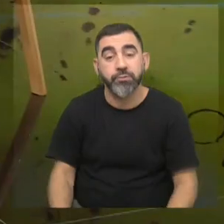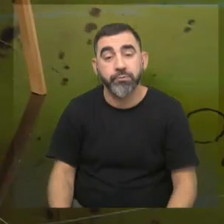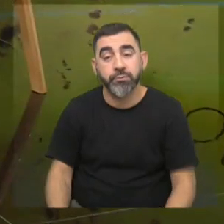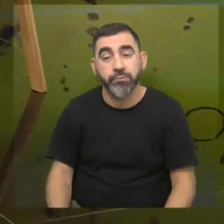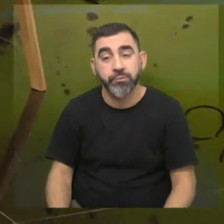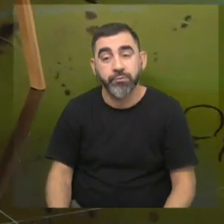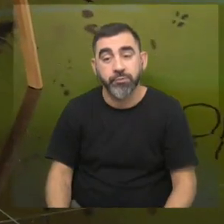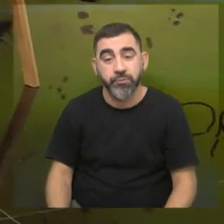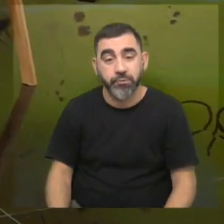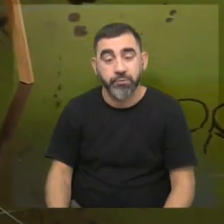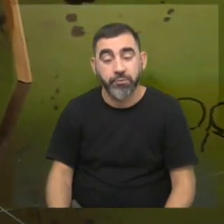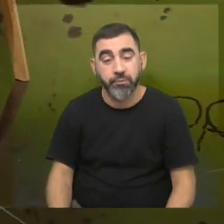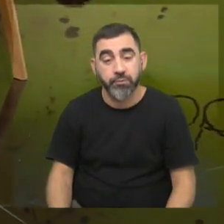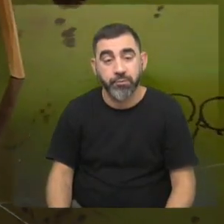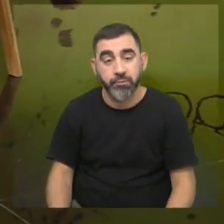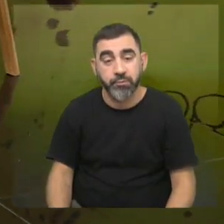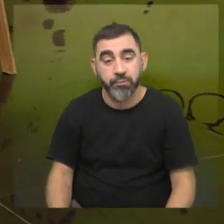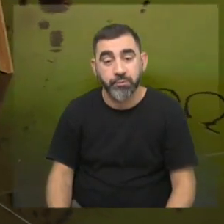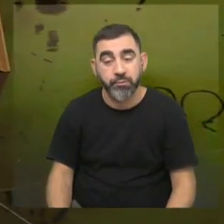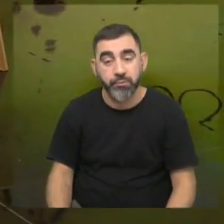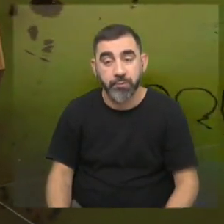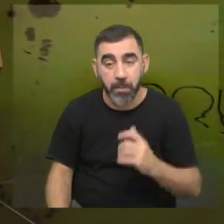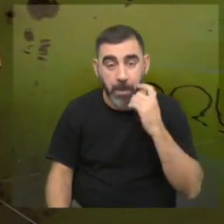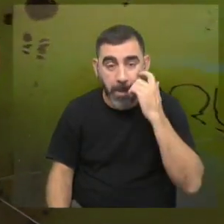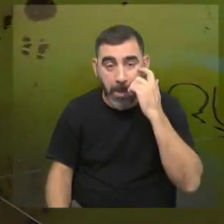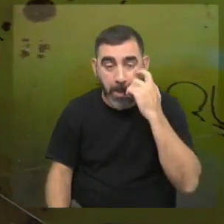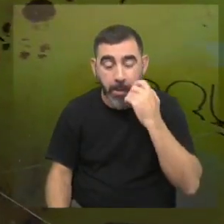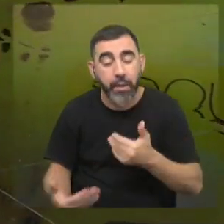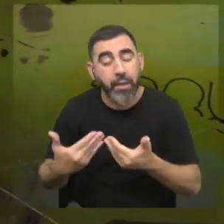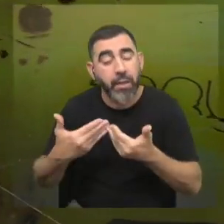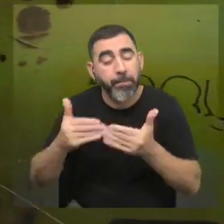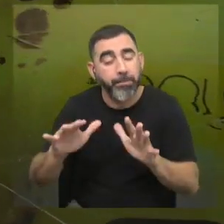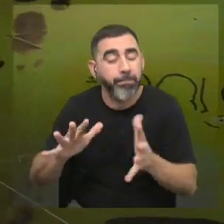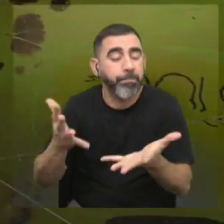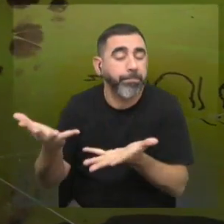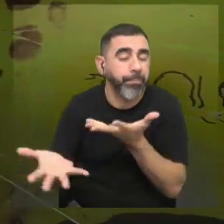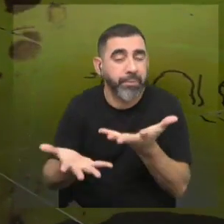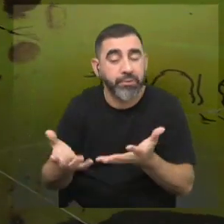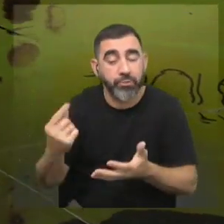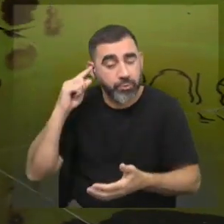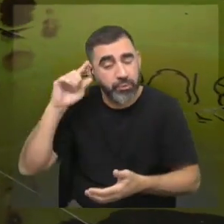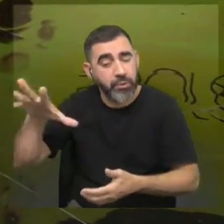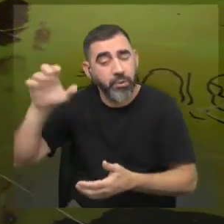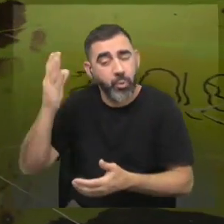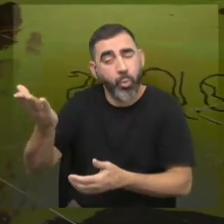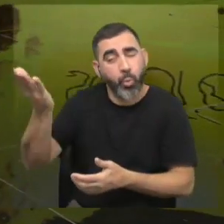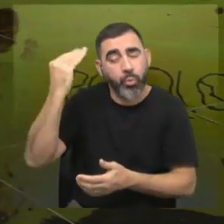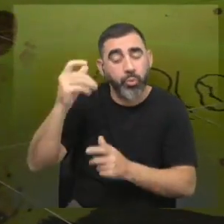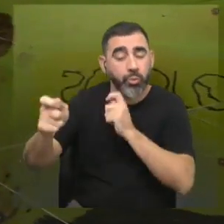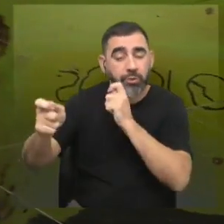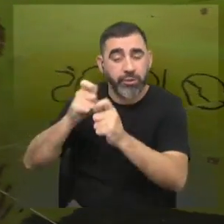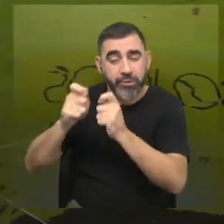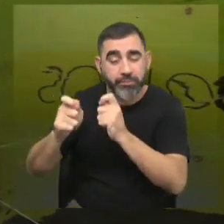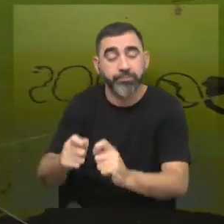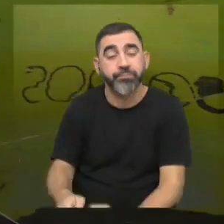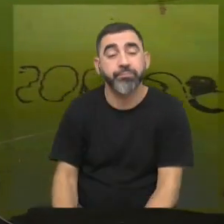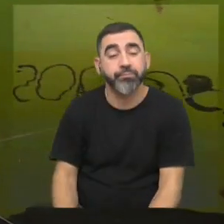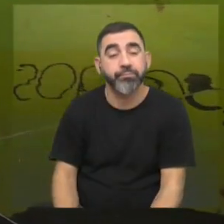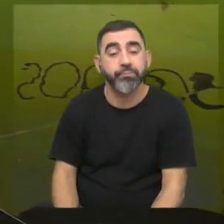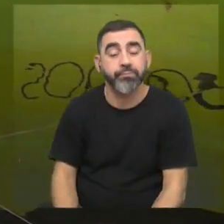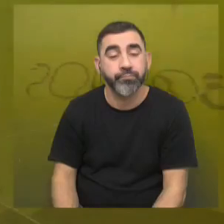investigadores y estudiantes de posgrado que visiten las instalaciones de los laboratorios en ambos países. En medio de una de las olas de frío polar